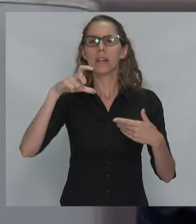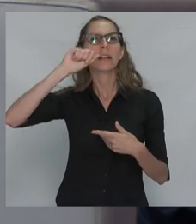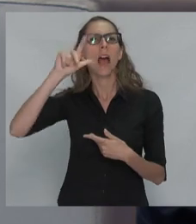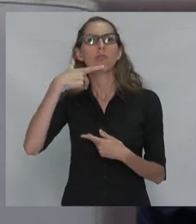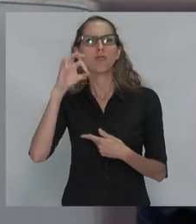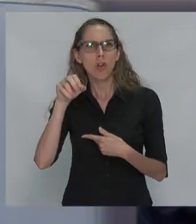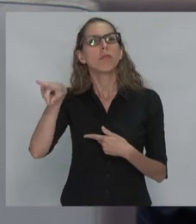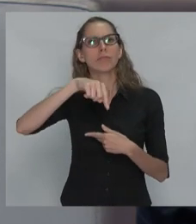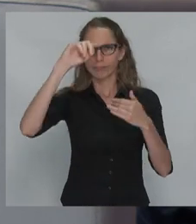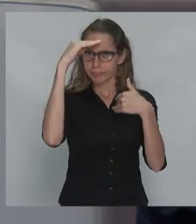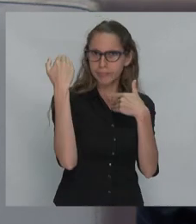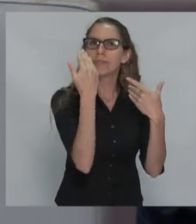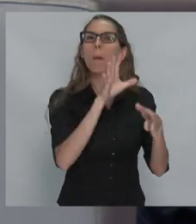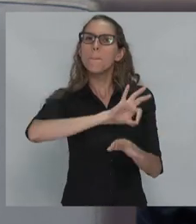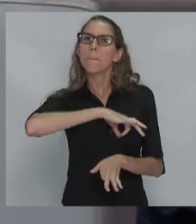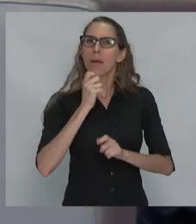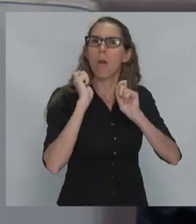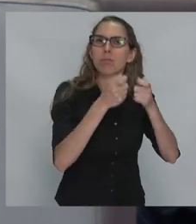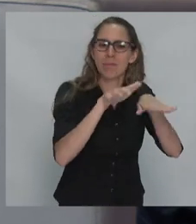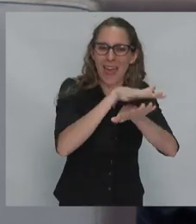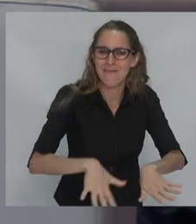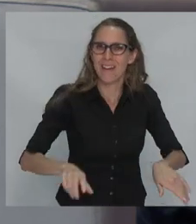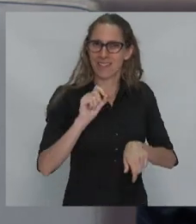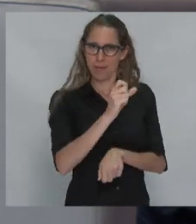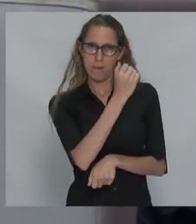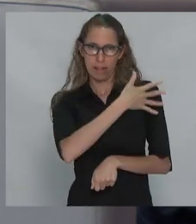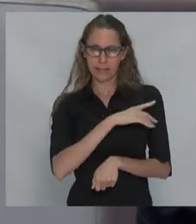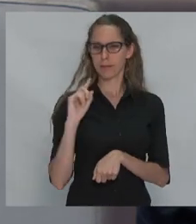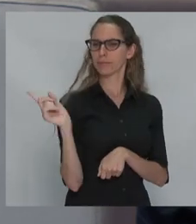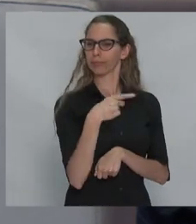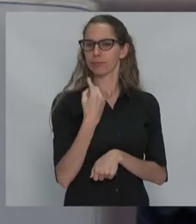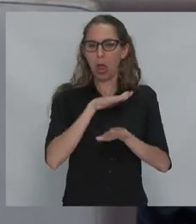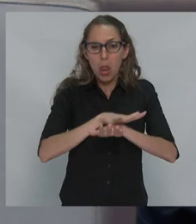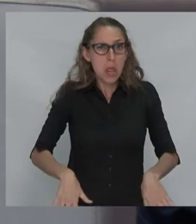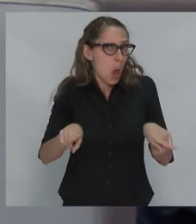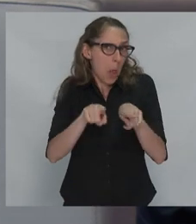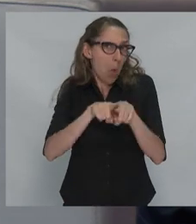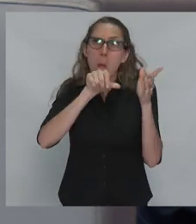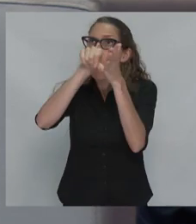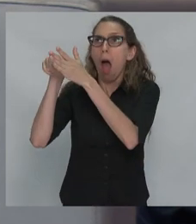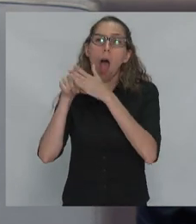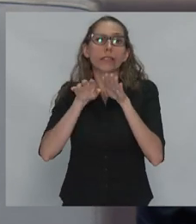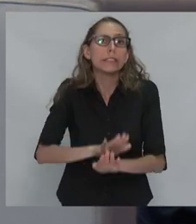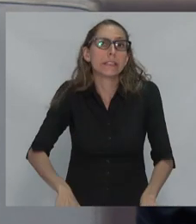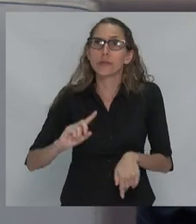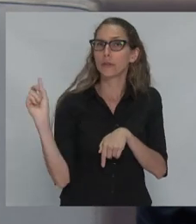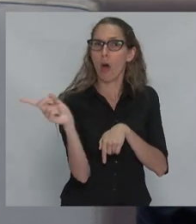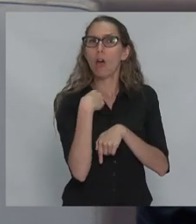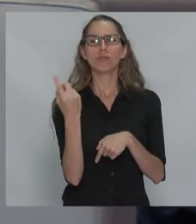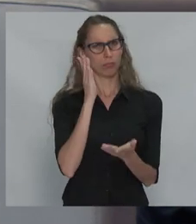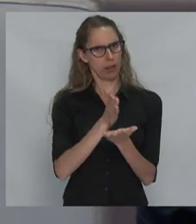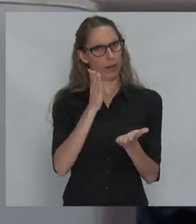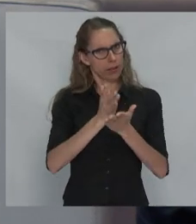de premiar a la infancia palestina. Los niños de Palestina, igual que todos los niños del mundo, tenemos